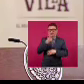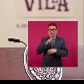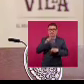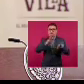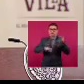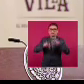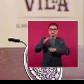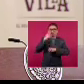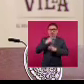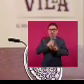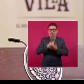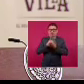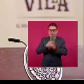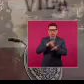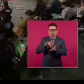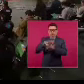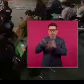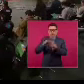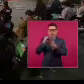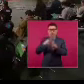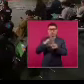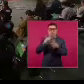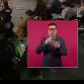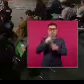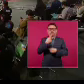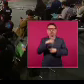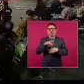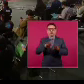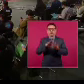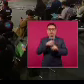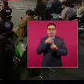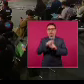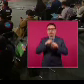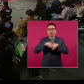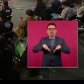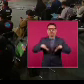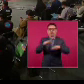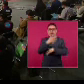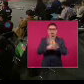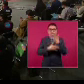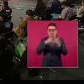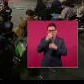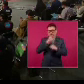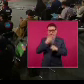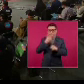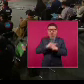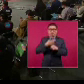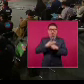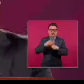dar cumplimiento a la manifestación de impacto ambiental que fue autorizada por la Secretaría